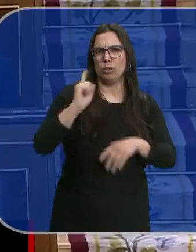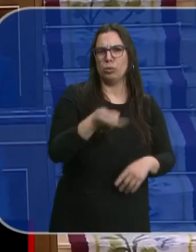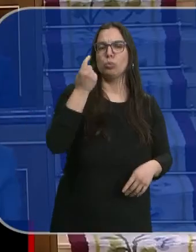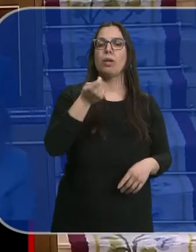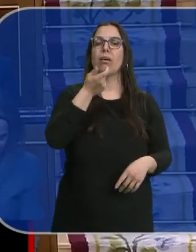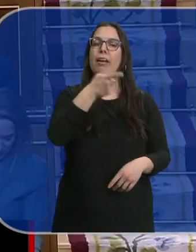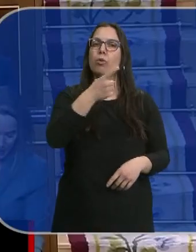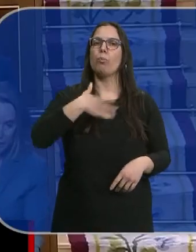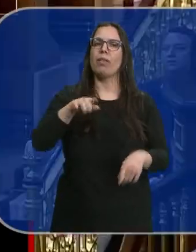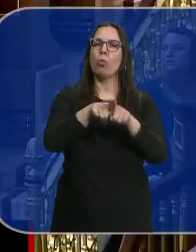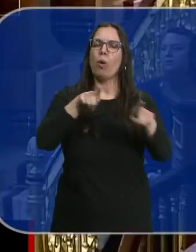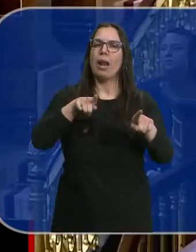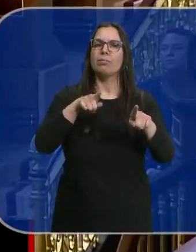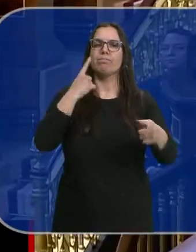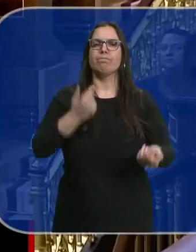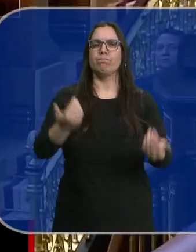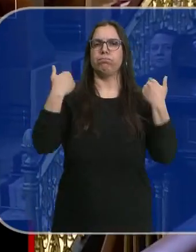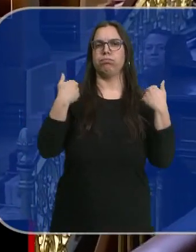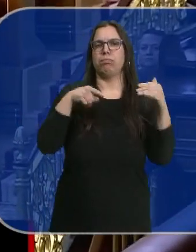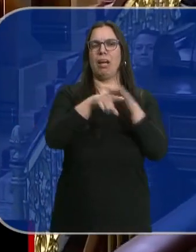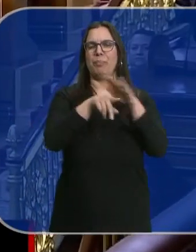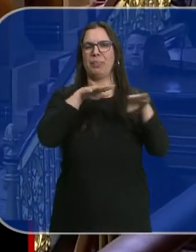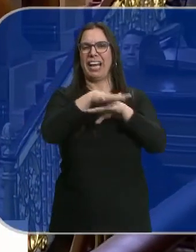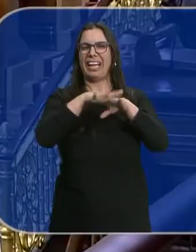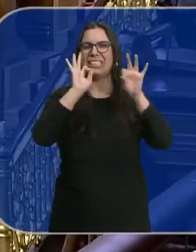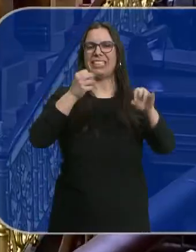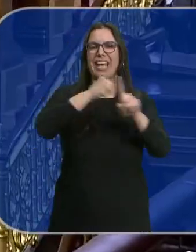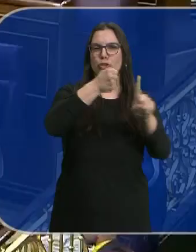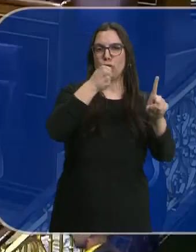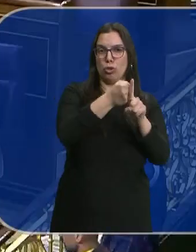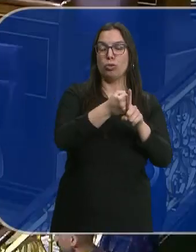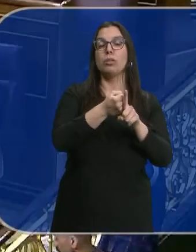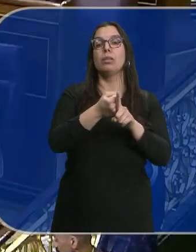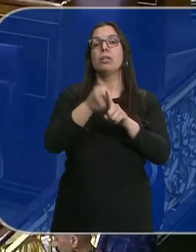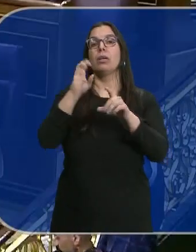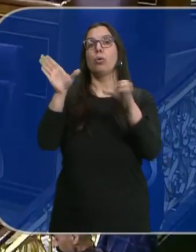dirigir una red de extorsión. Los populares han pedido la comparecencia de varios ministros.